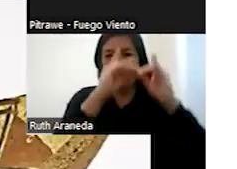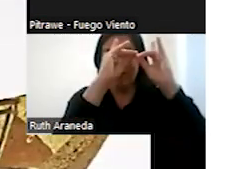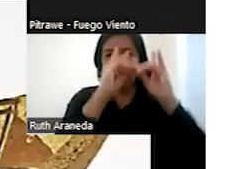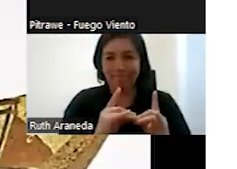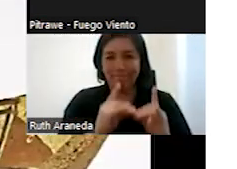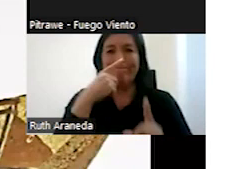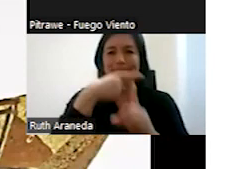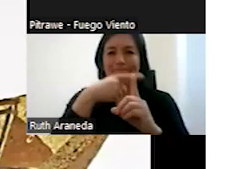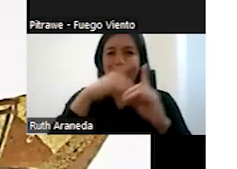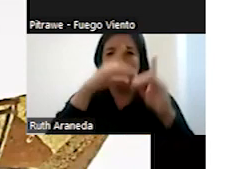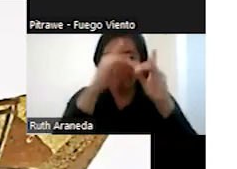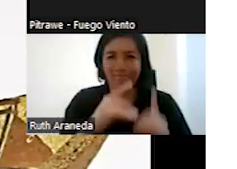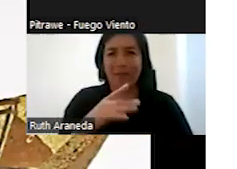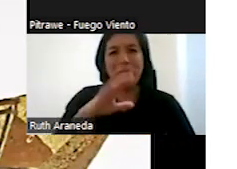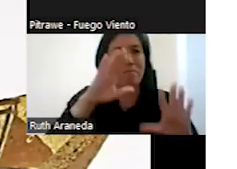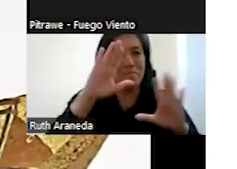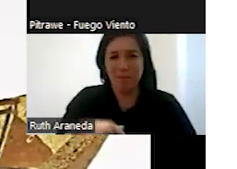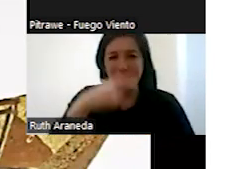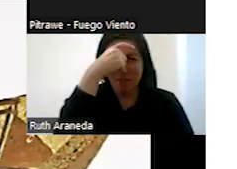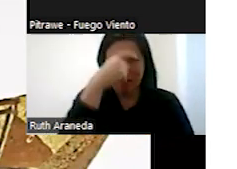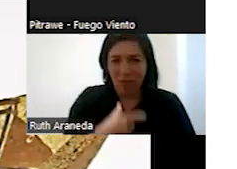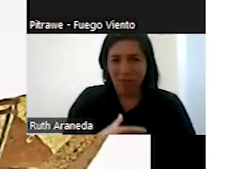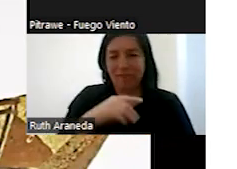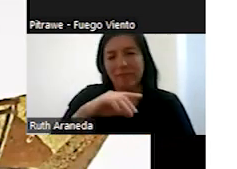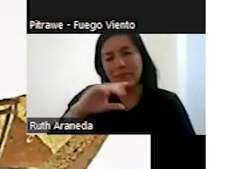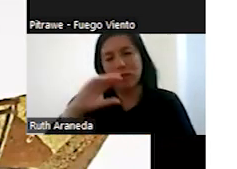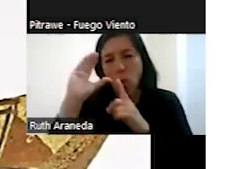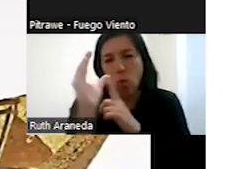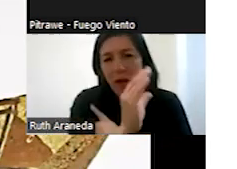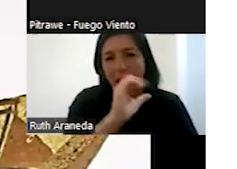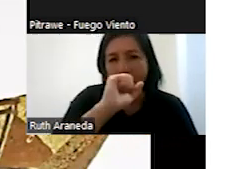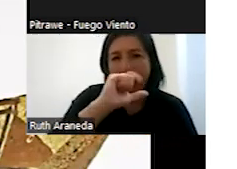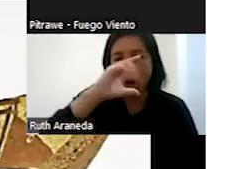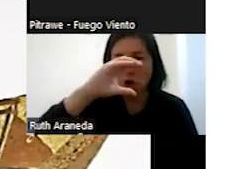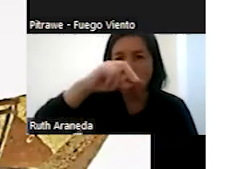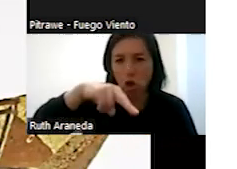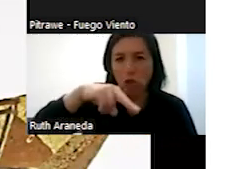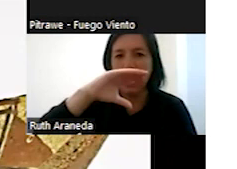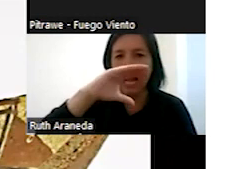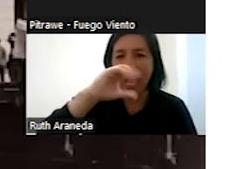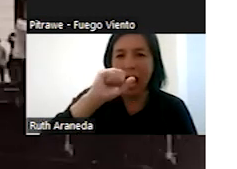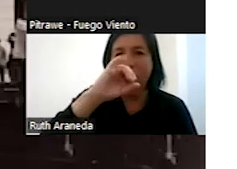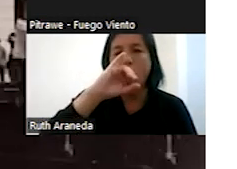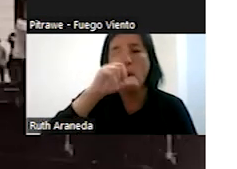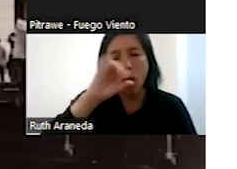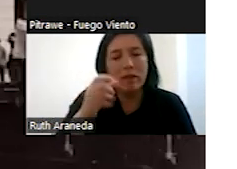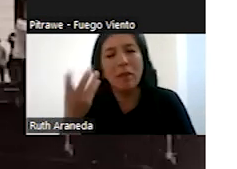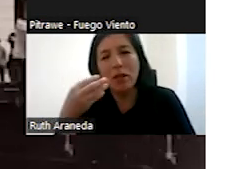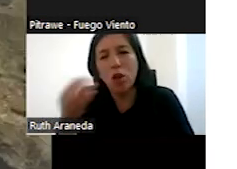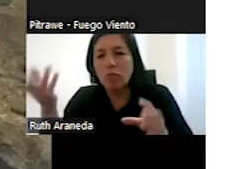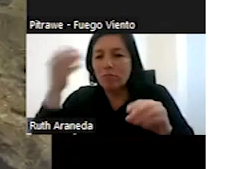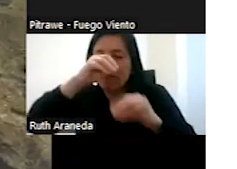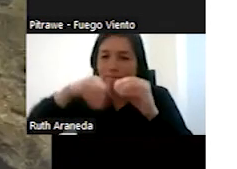este mismo tipo de contexto, Aconcagua clásico a la izquierda y Aconcagua con diaguita incaico. Y finalmente lo